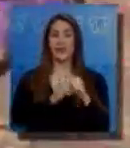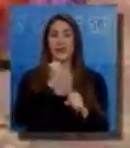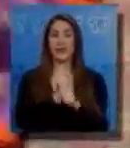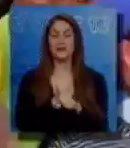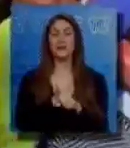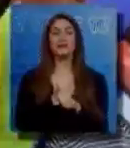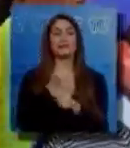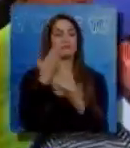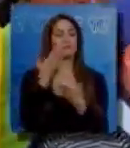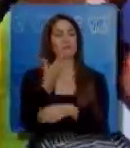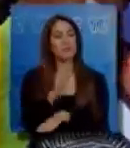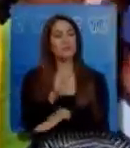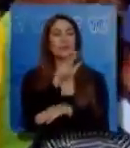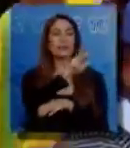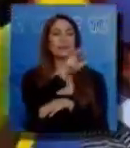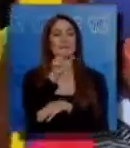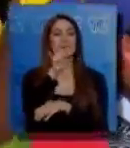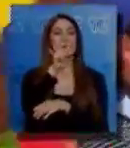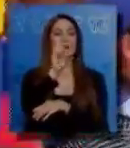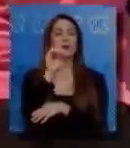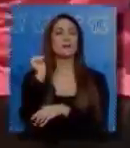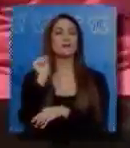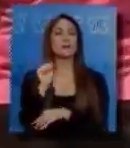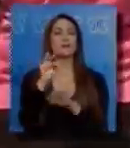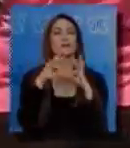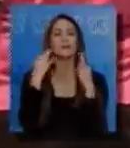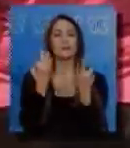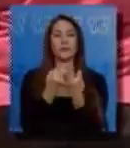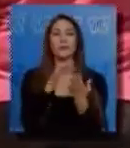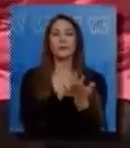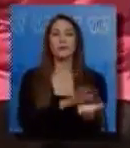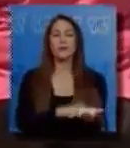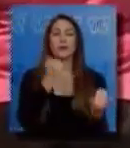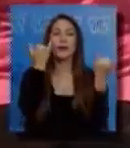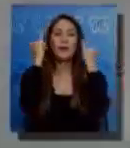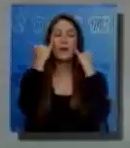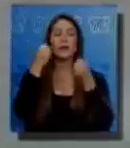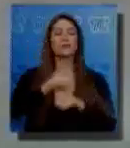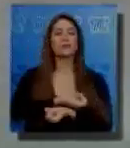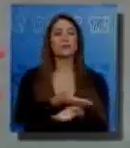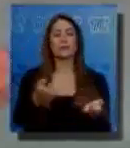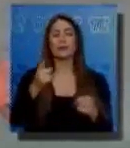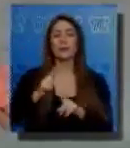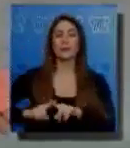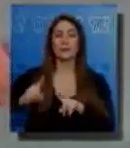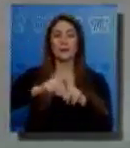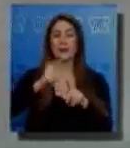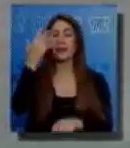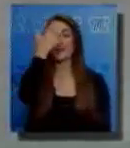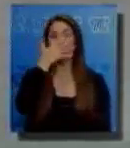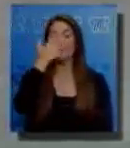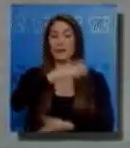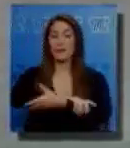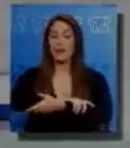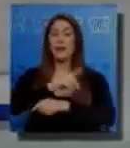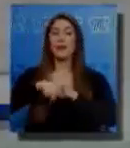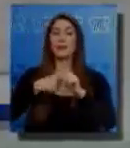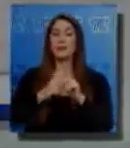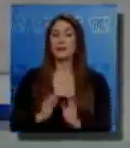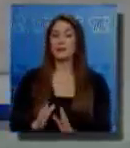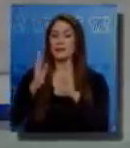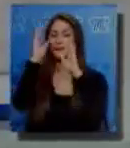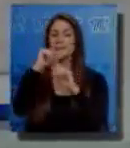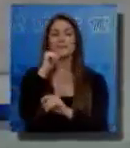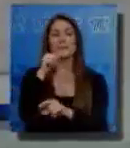se ha beneficiado alrededor de 340 mil familias en programas y vivienda a nivel nacional. El malecón de Esmeraldas y el edificio de Flopec no